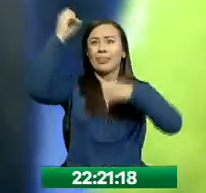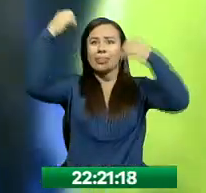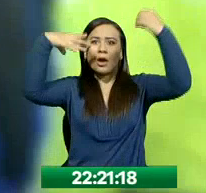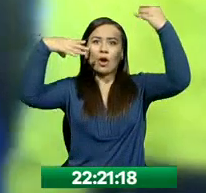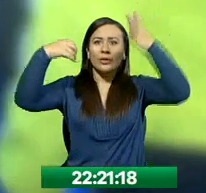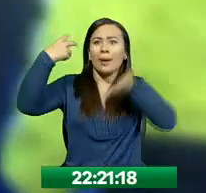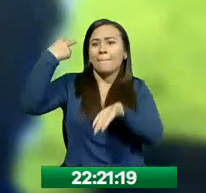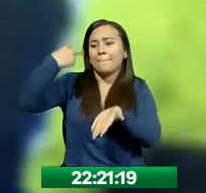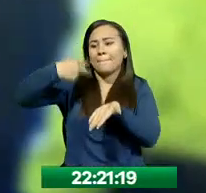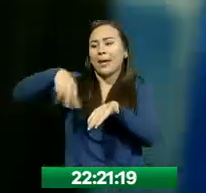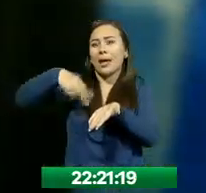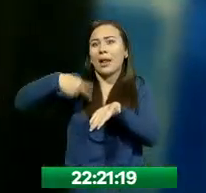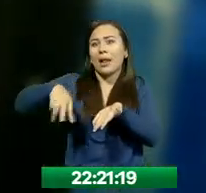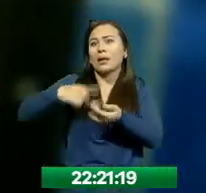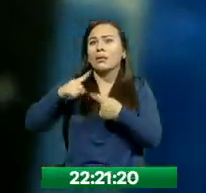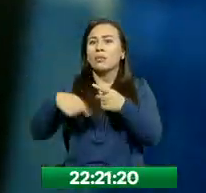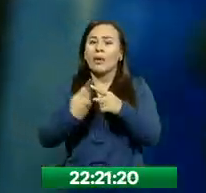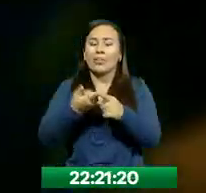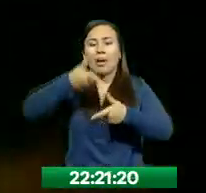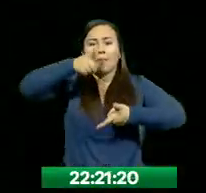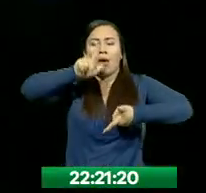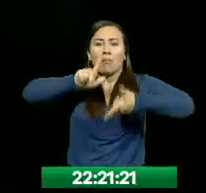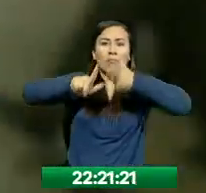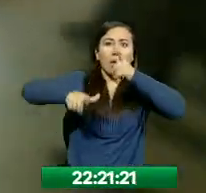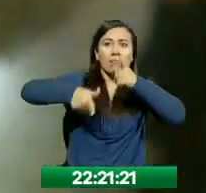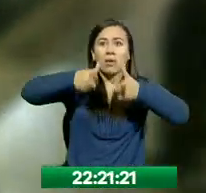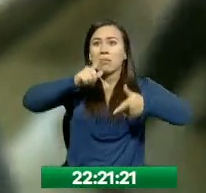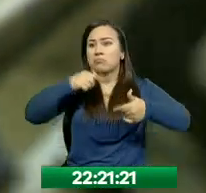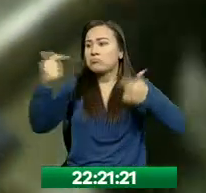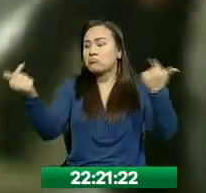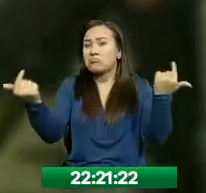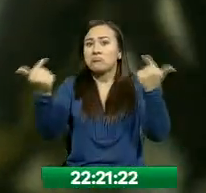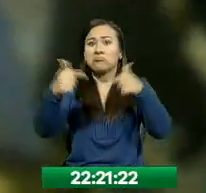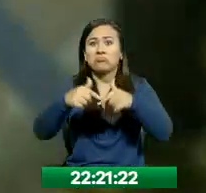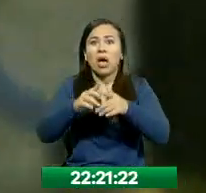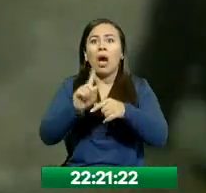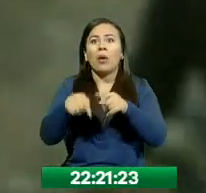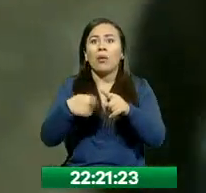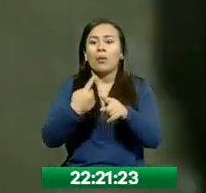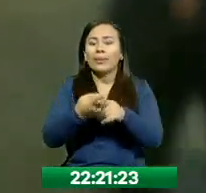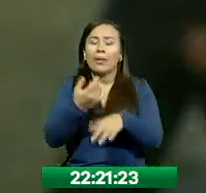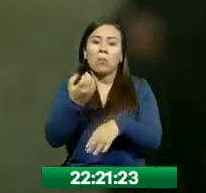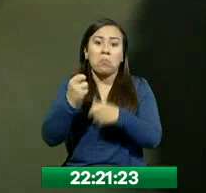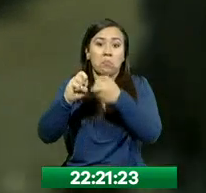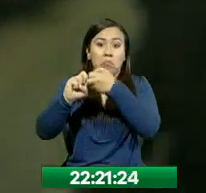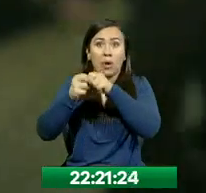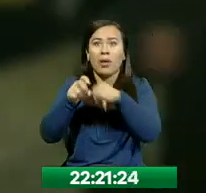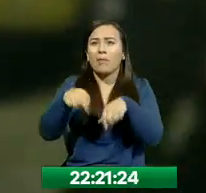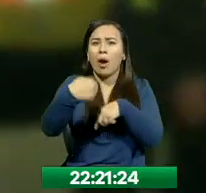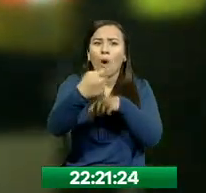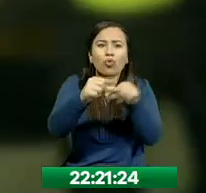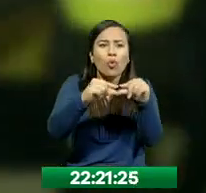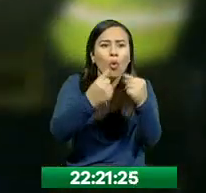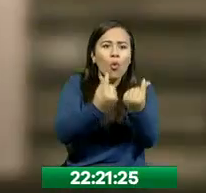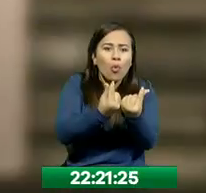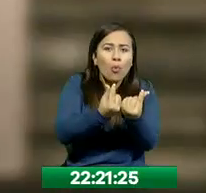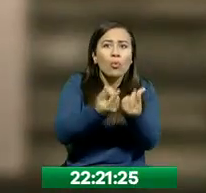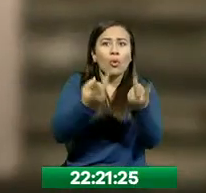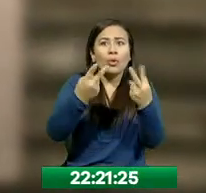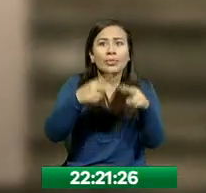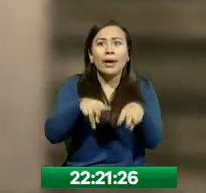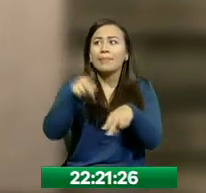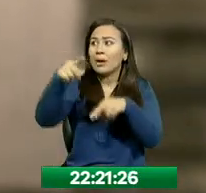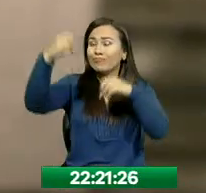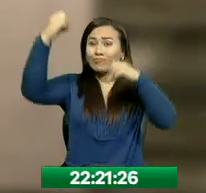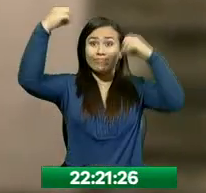Todo estaba bien, los vasos de licor iban y venían. De pronto, un supuesto malentendido con otro grupo que también estaba en el local